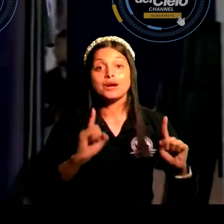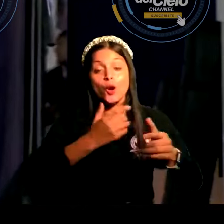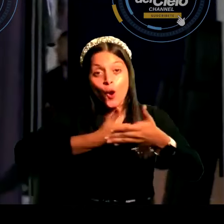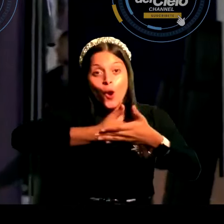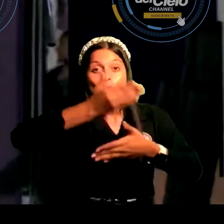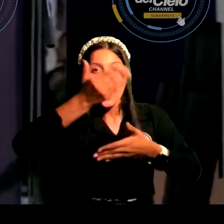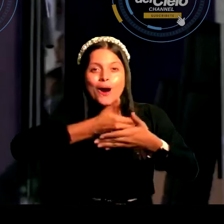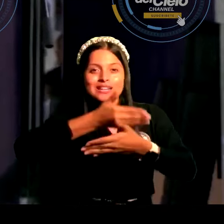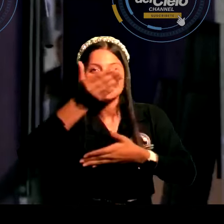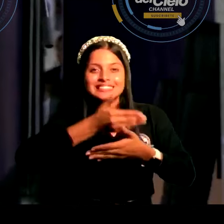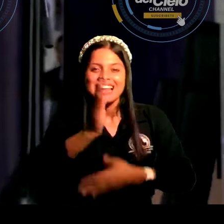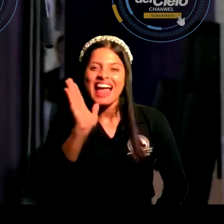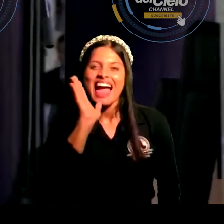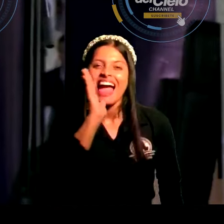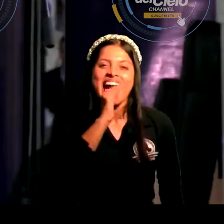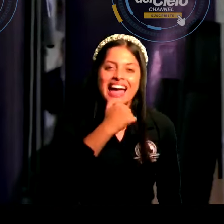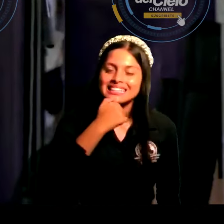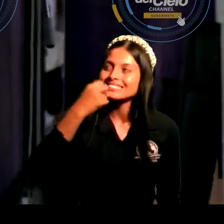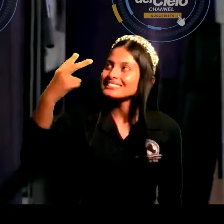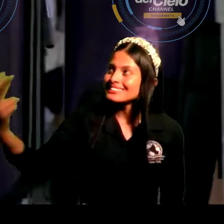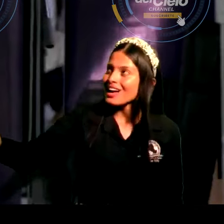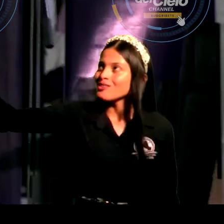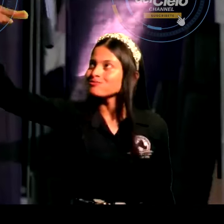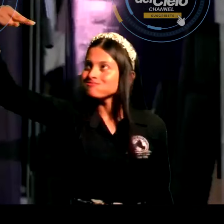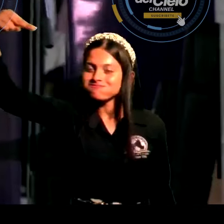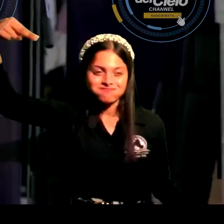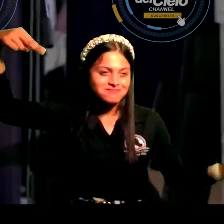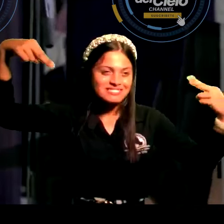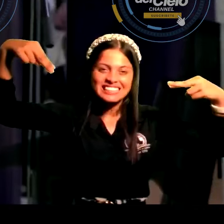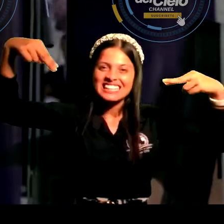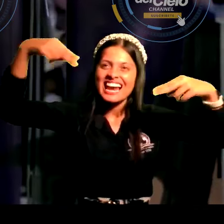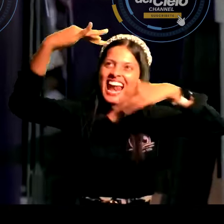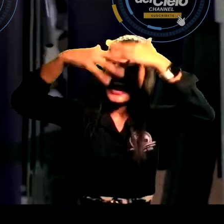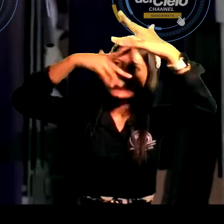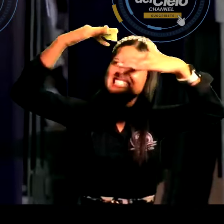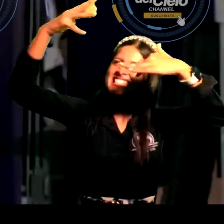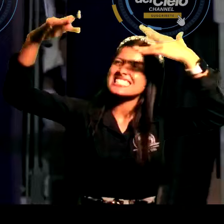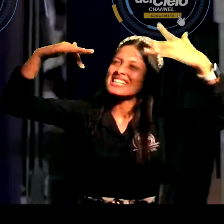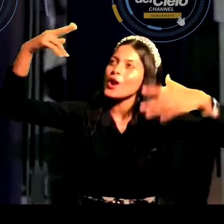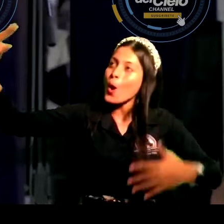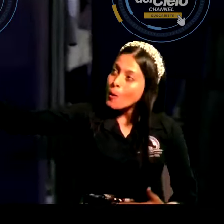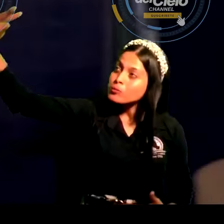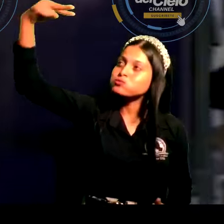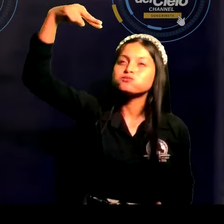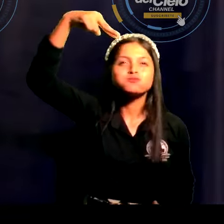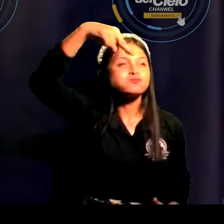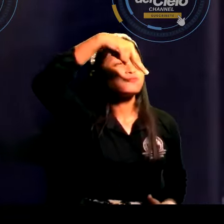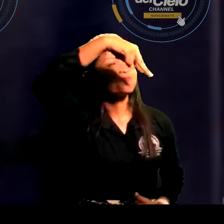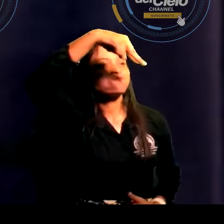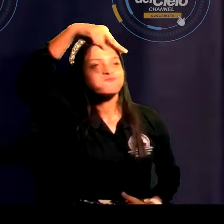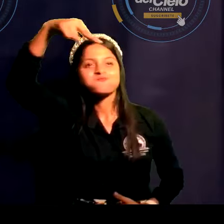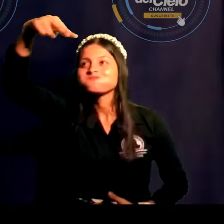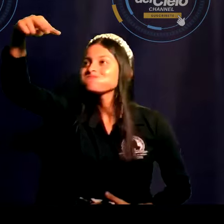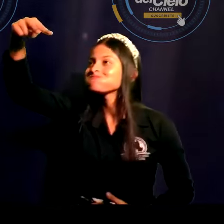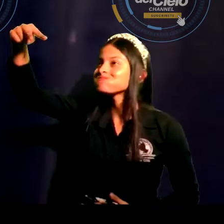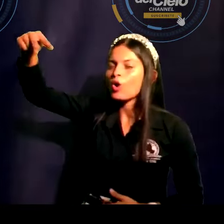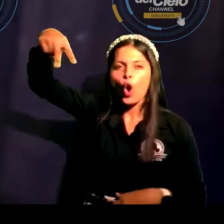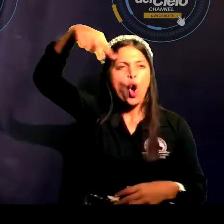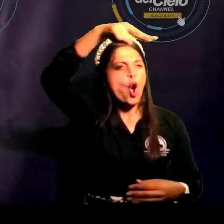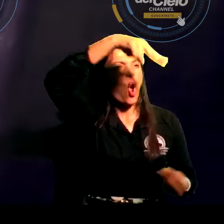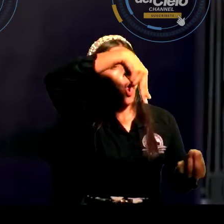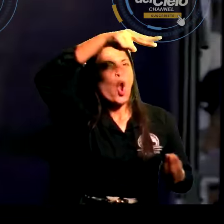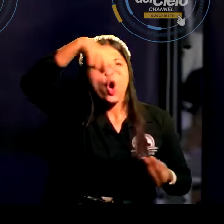hay unos ojos y hay unas cámaras que desde el cielo vigilan y tienen grabado todo lo que los